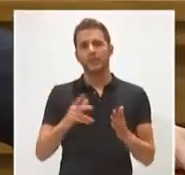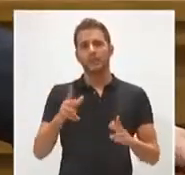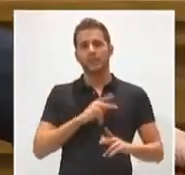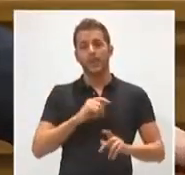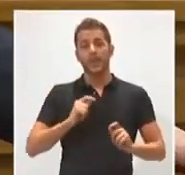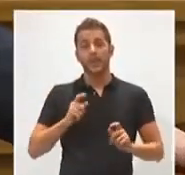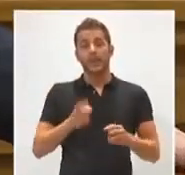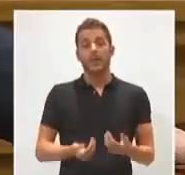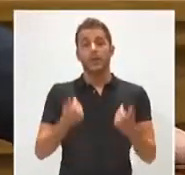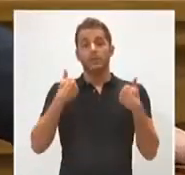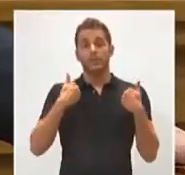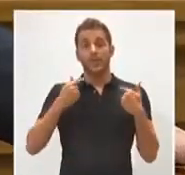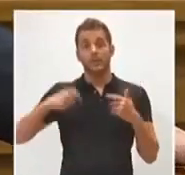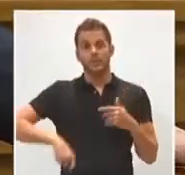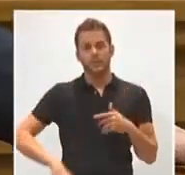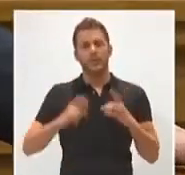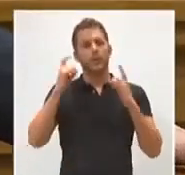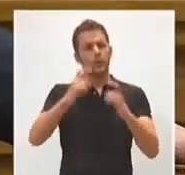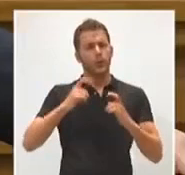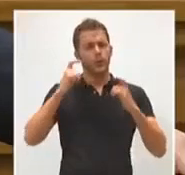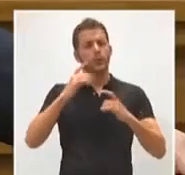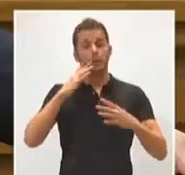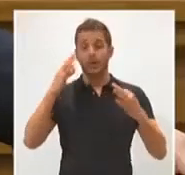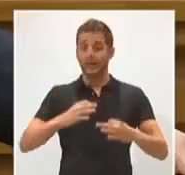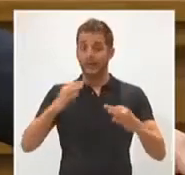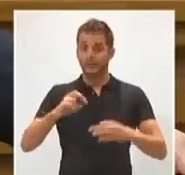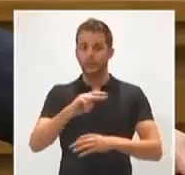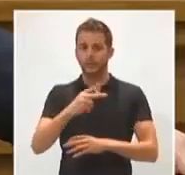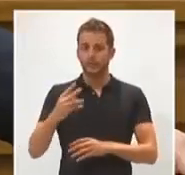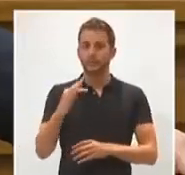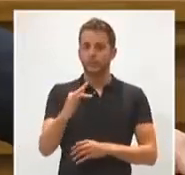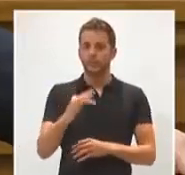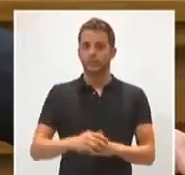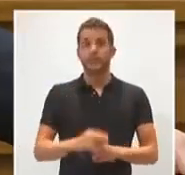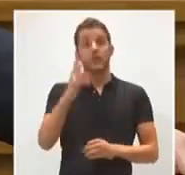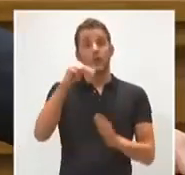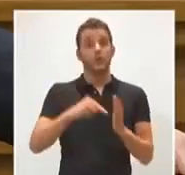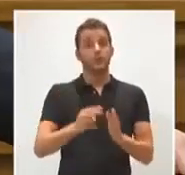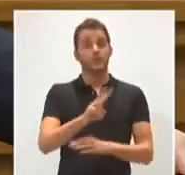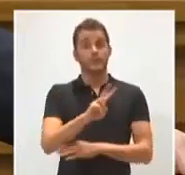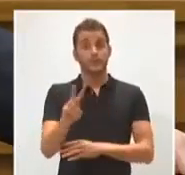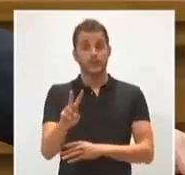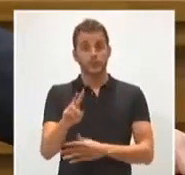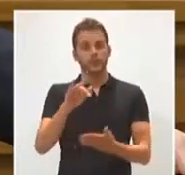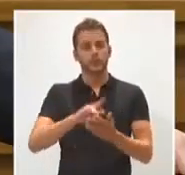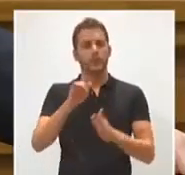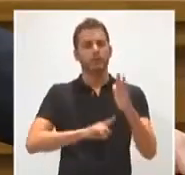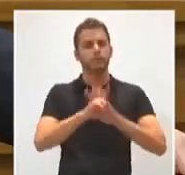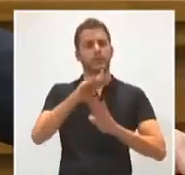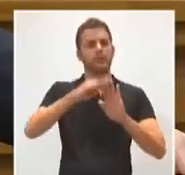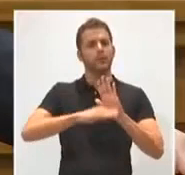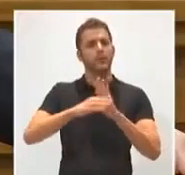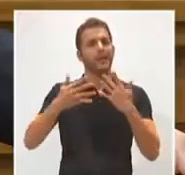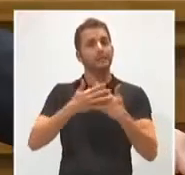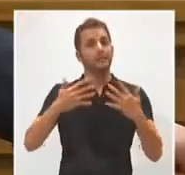profesionales que requieren mucho esfuerzo pero realmente son de una utilidad estupenda y muy agradecidos en 2022 vamos a desarrollar programas mixtos de formación